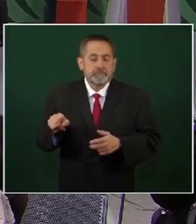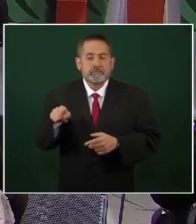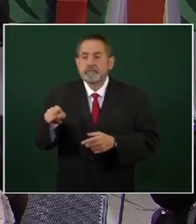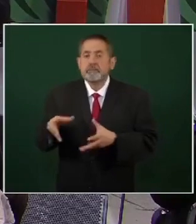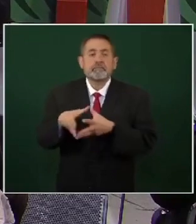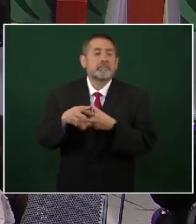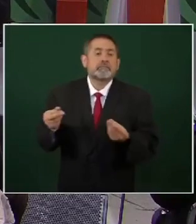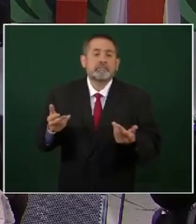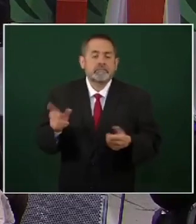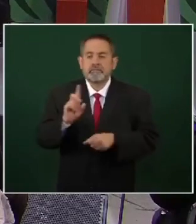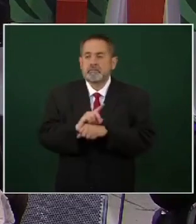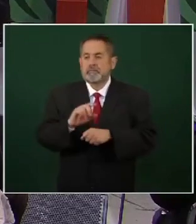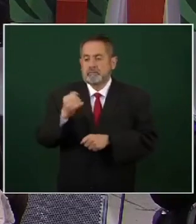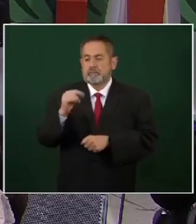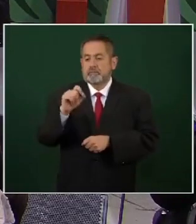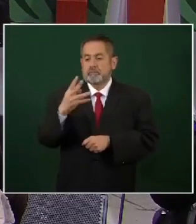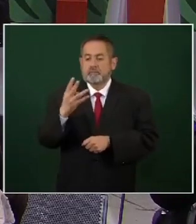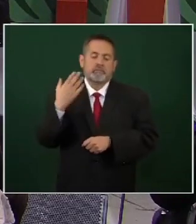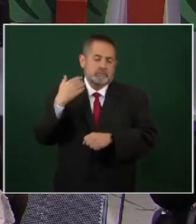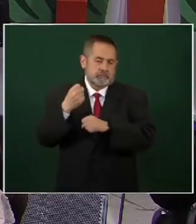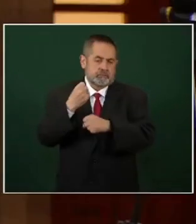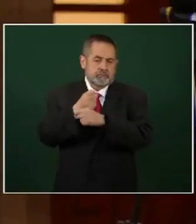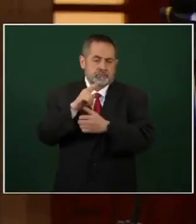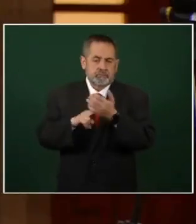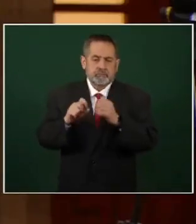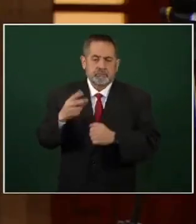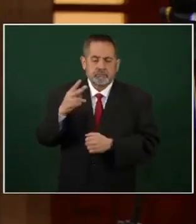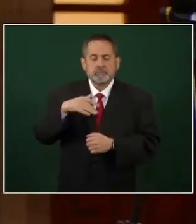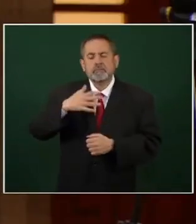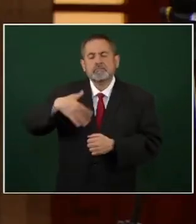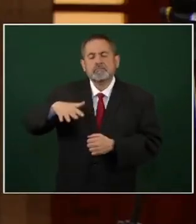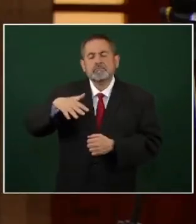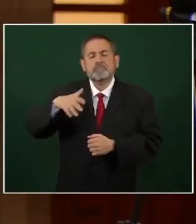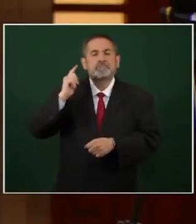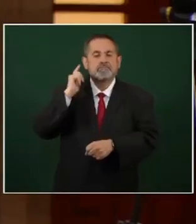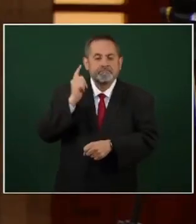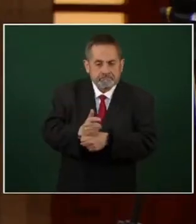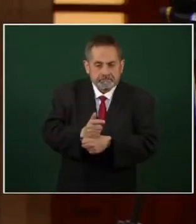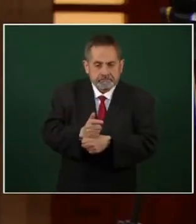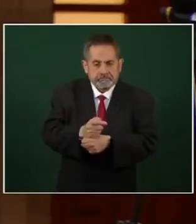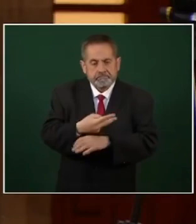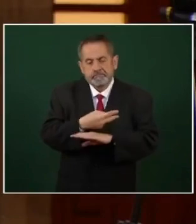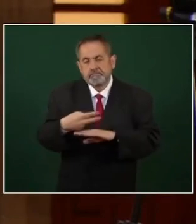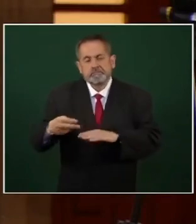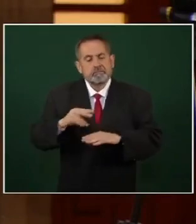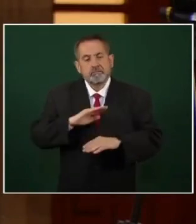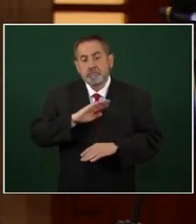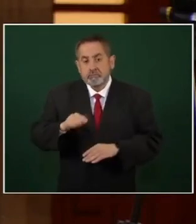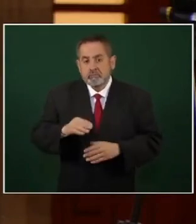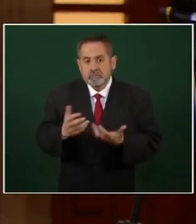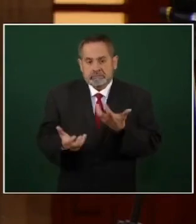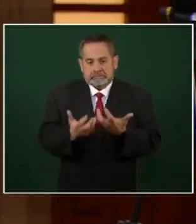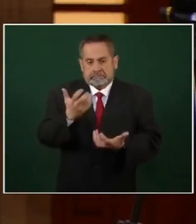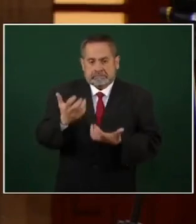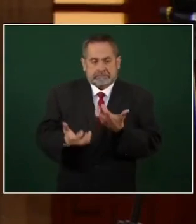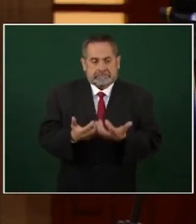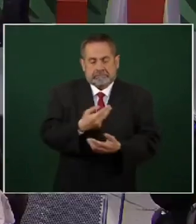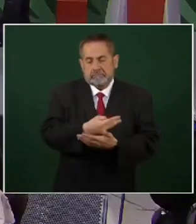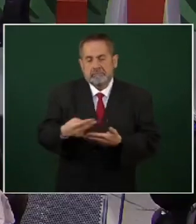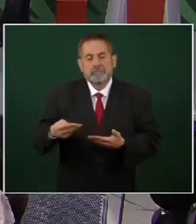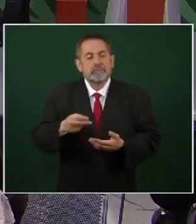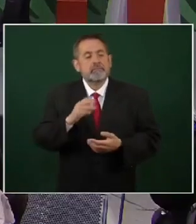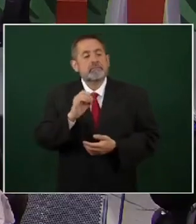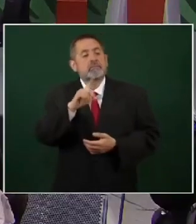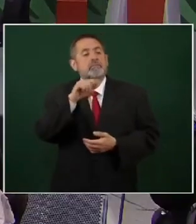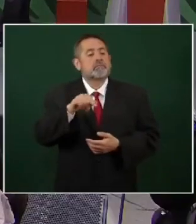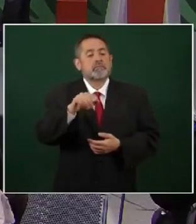desapareció el 24 de junio del 2022 y posteriormente fue localizada sin vida y calcinada en la colonia Zaguaro